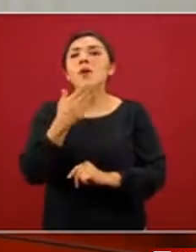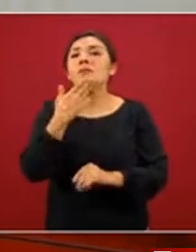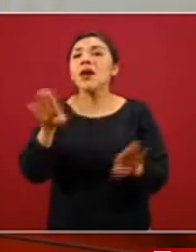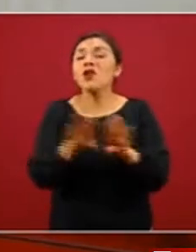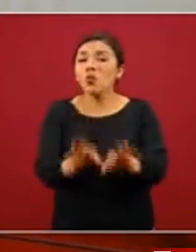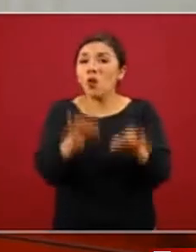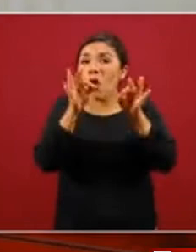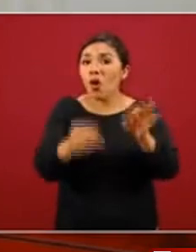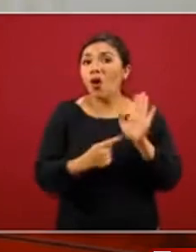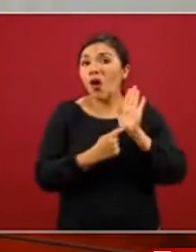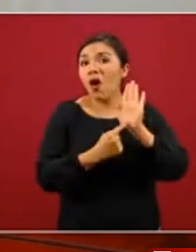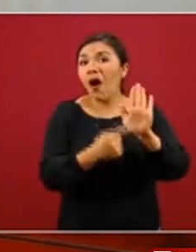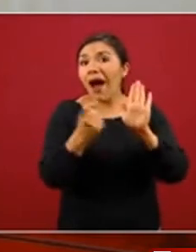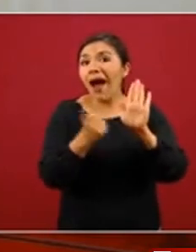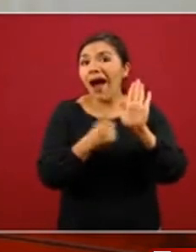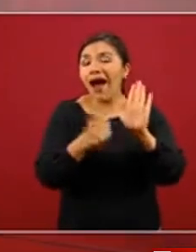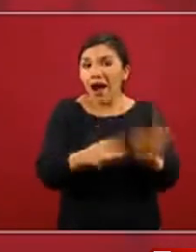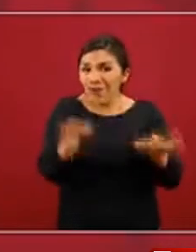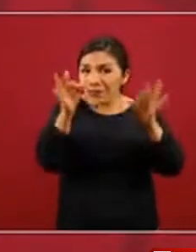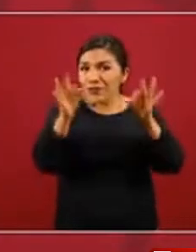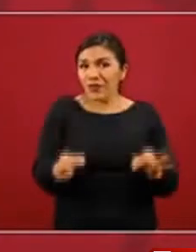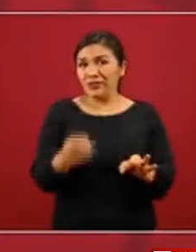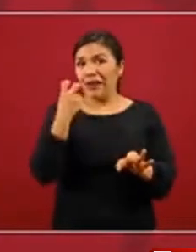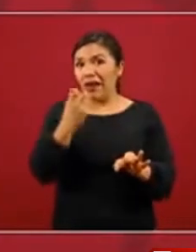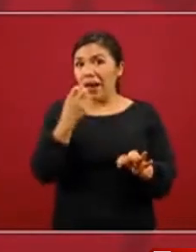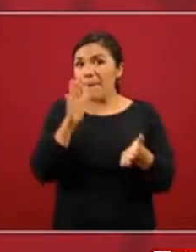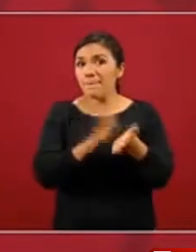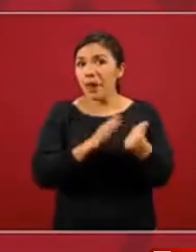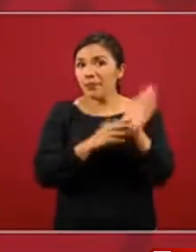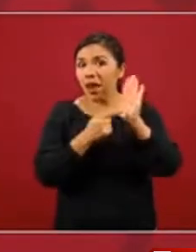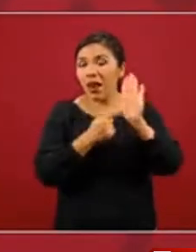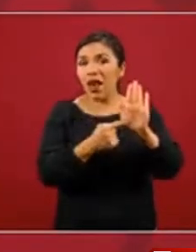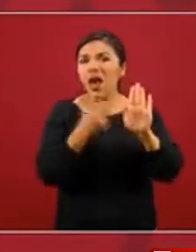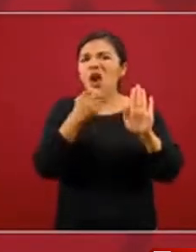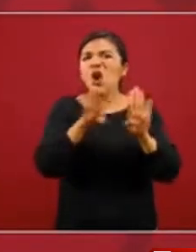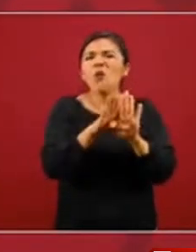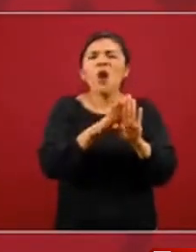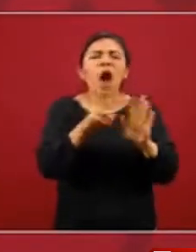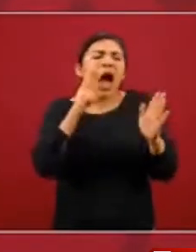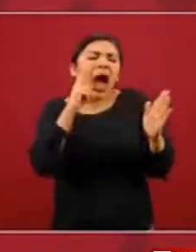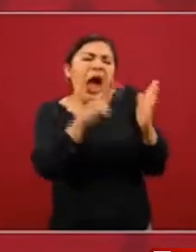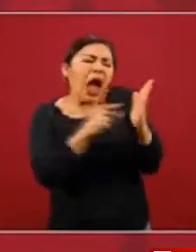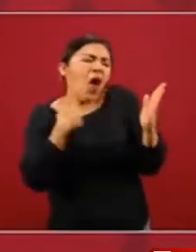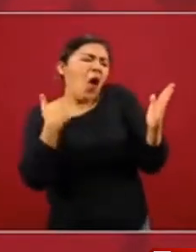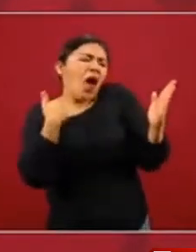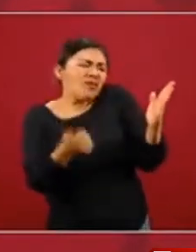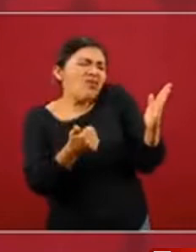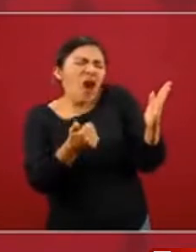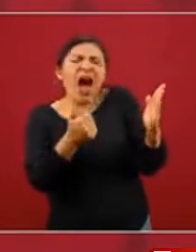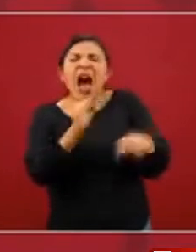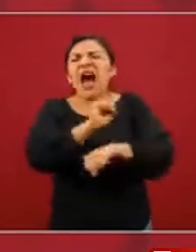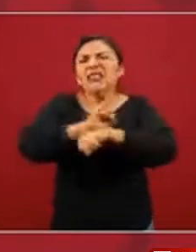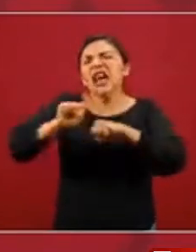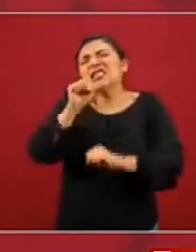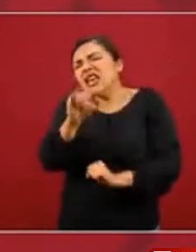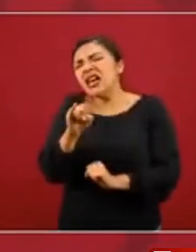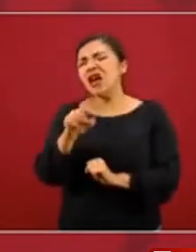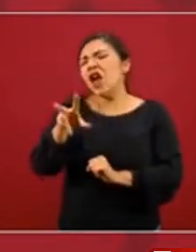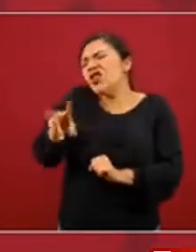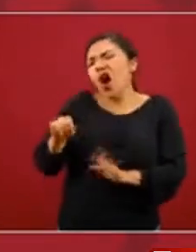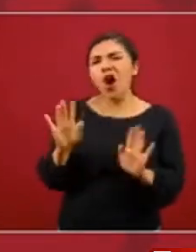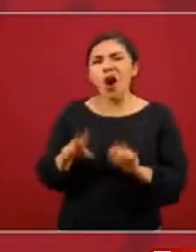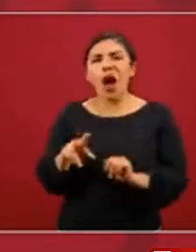se separa de lo que dice el documento técnico y se empieza a simplificar en esta idea de sí, no